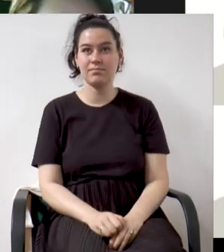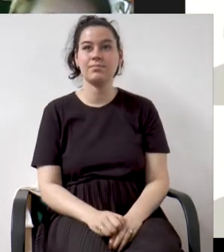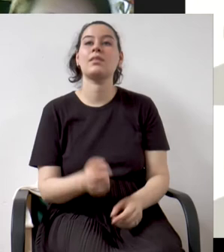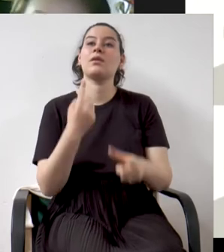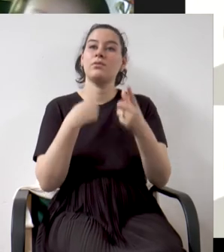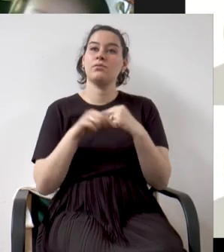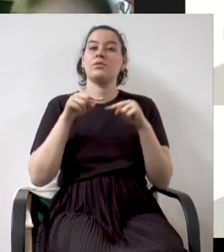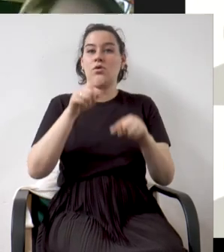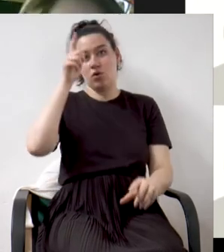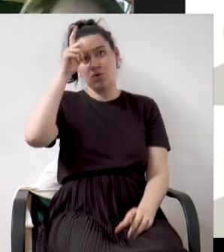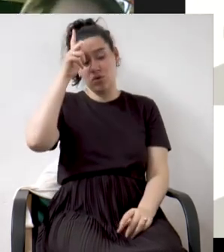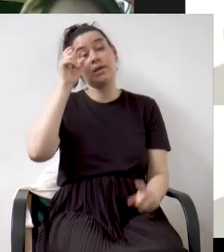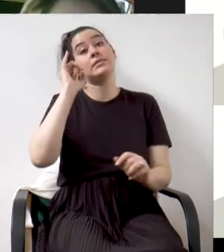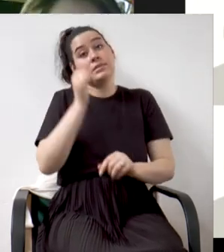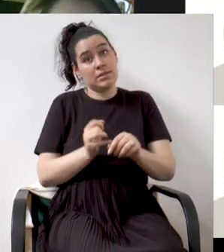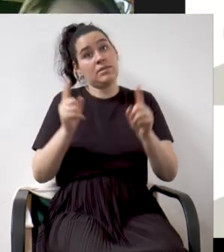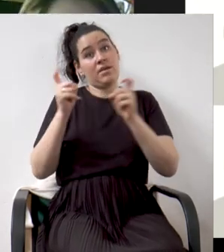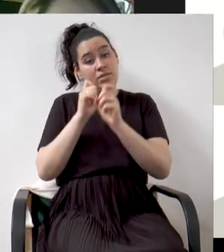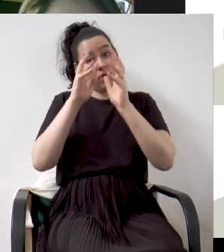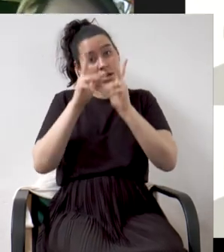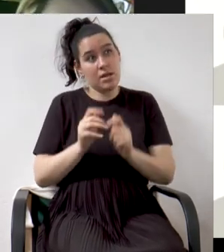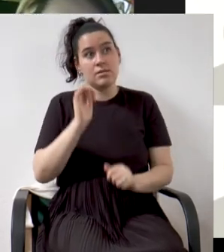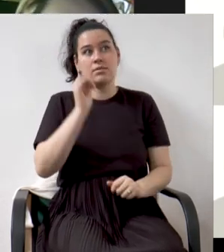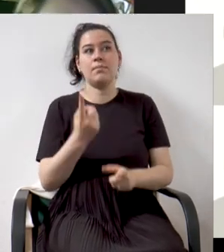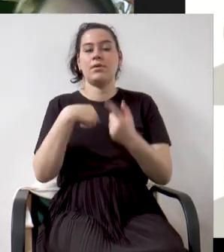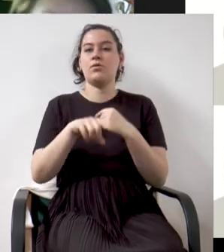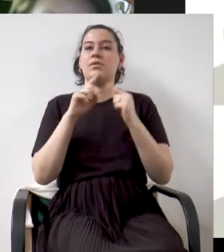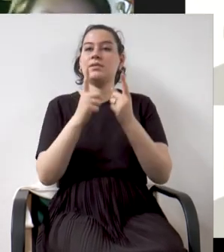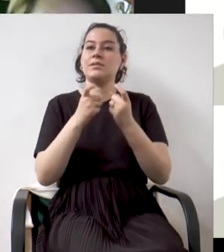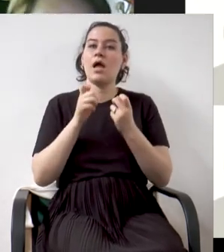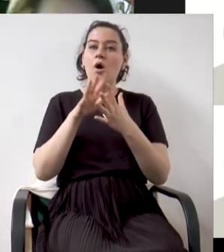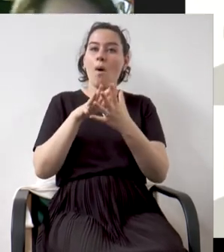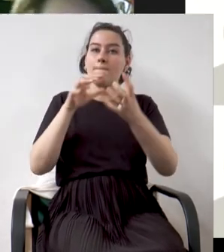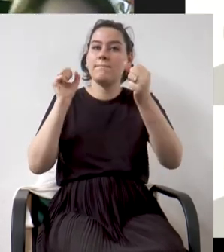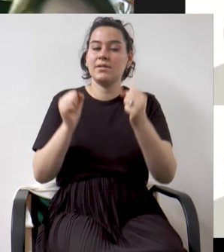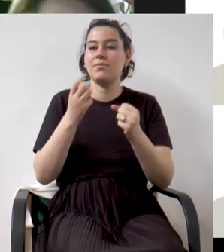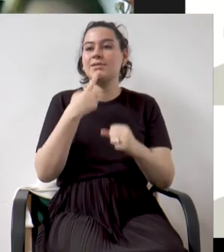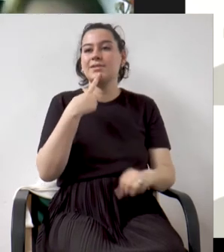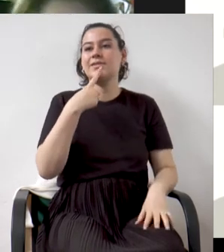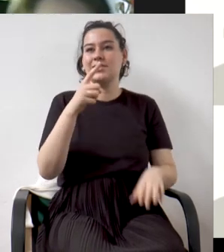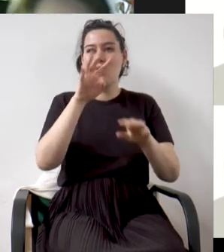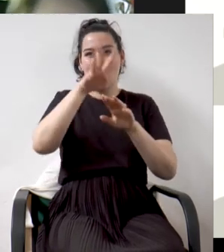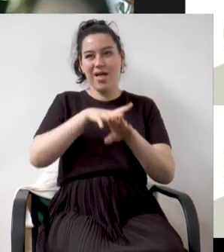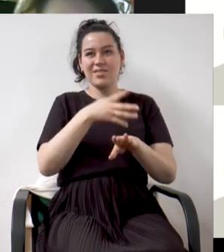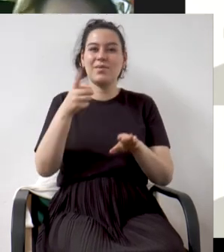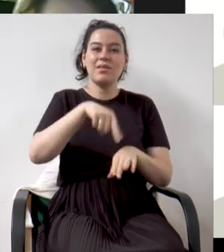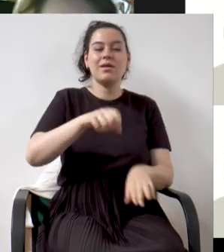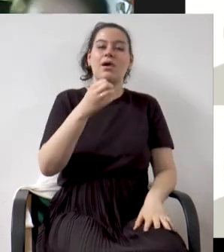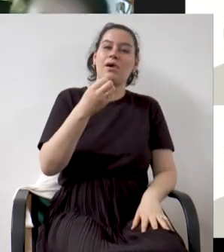Entonces, es una lógica compleja, y es una lógica que necesita de comprensión, por eso les hice el cuadrito como para que lo pudieran